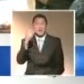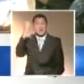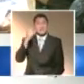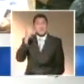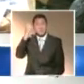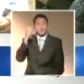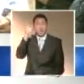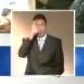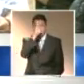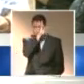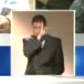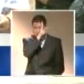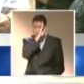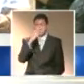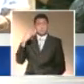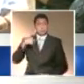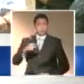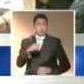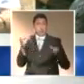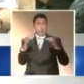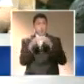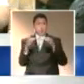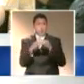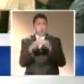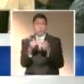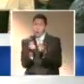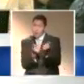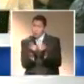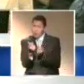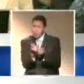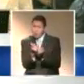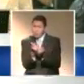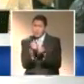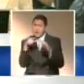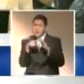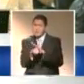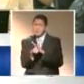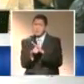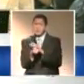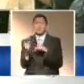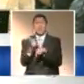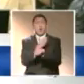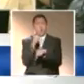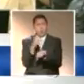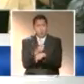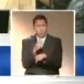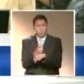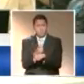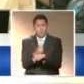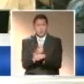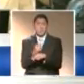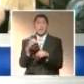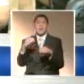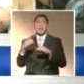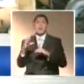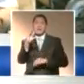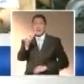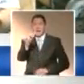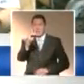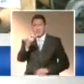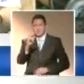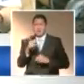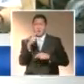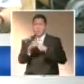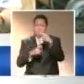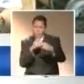gana. El país quiere saber si es verdad que el diputado Diosdado Cabello capitanea grupos